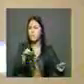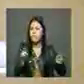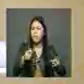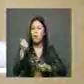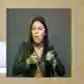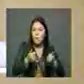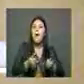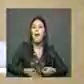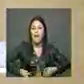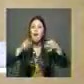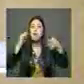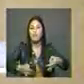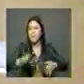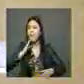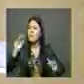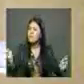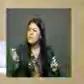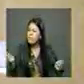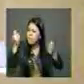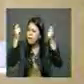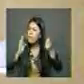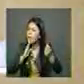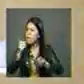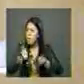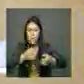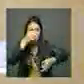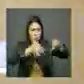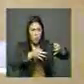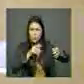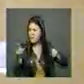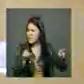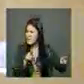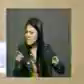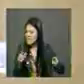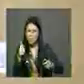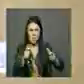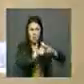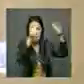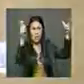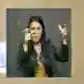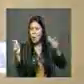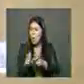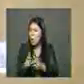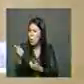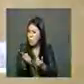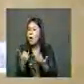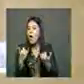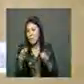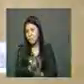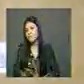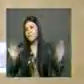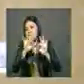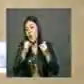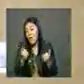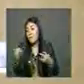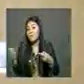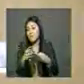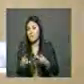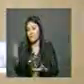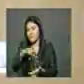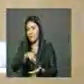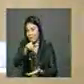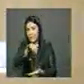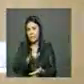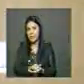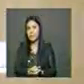por la certeza de quien la promueve que su visión de lo justo en este caso probablemente será acogida más fácilmente en esos foros. No obstante,